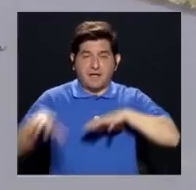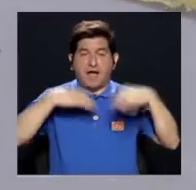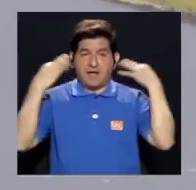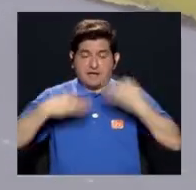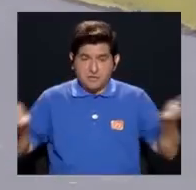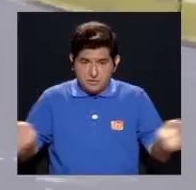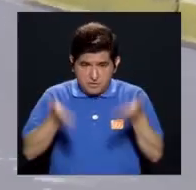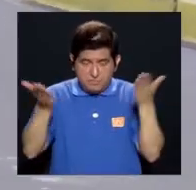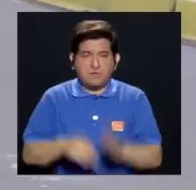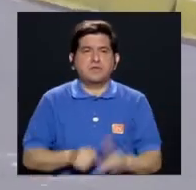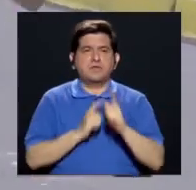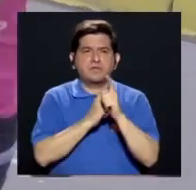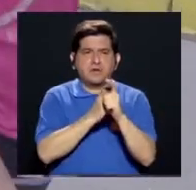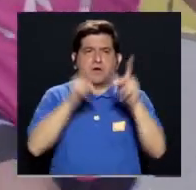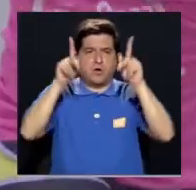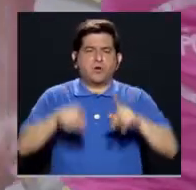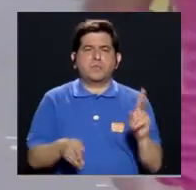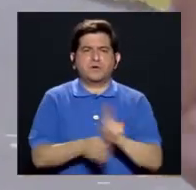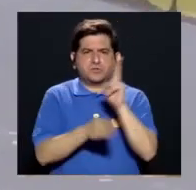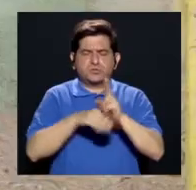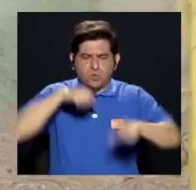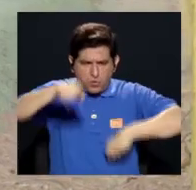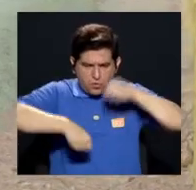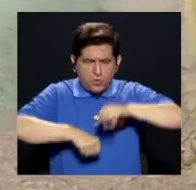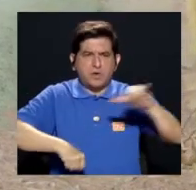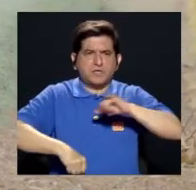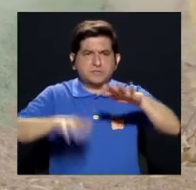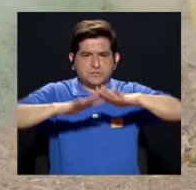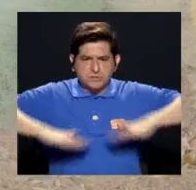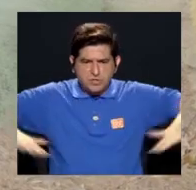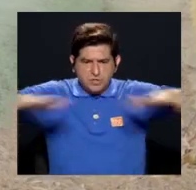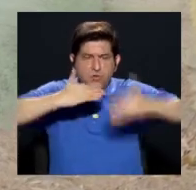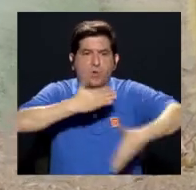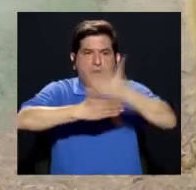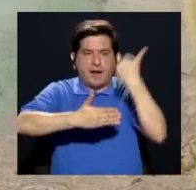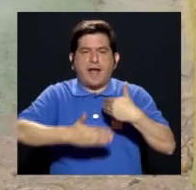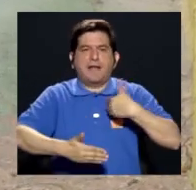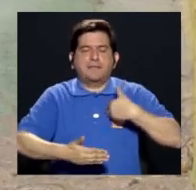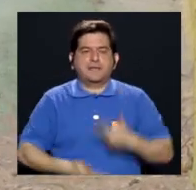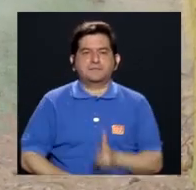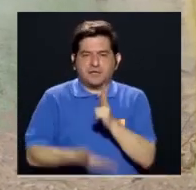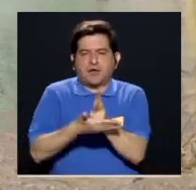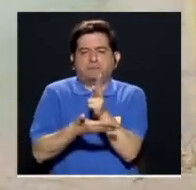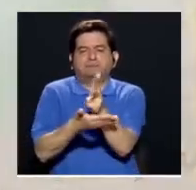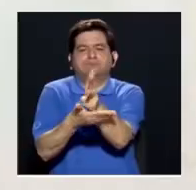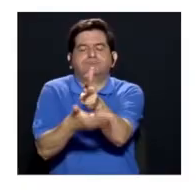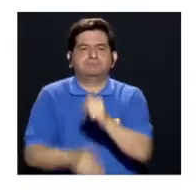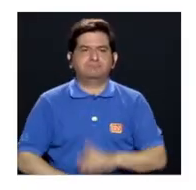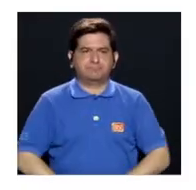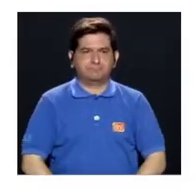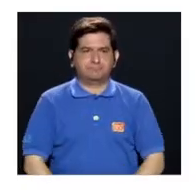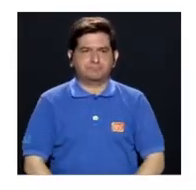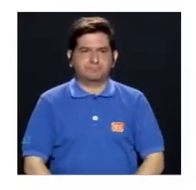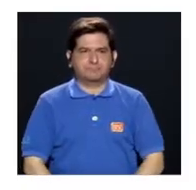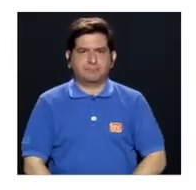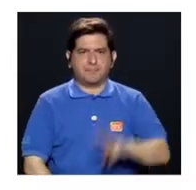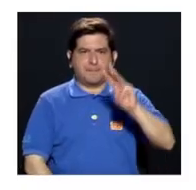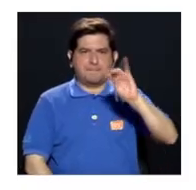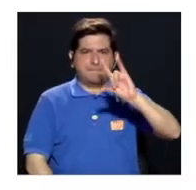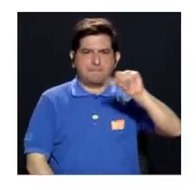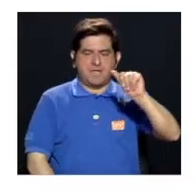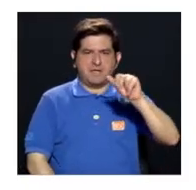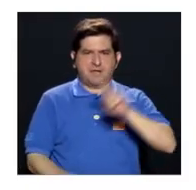físico para corredores y usuarios de bicicletas en el mismo espacio que antes ocupaban los vehículos. Milla